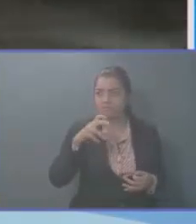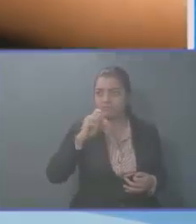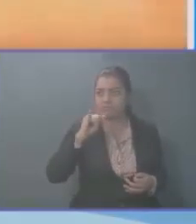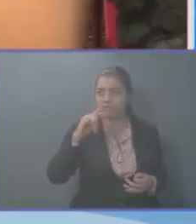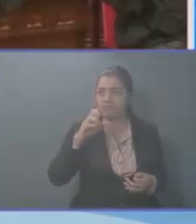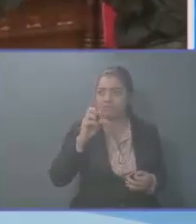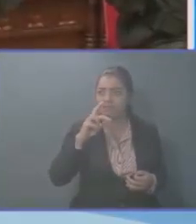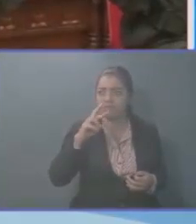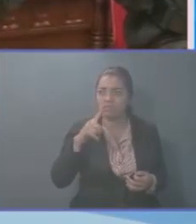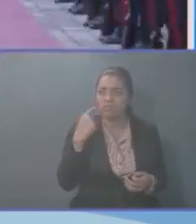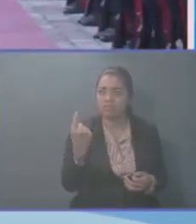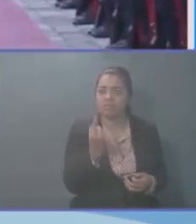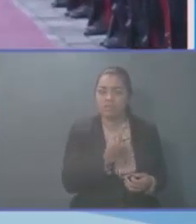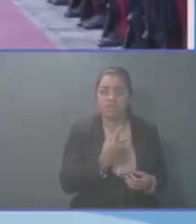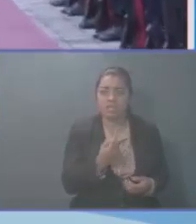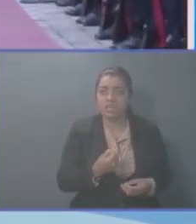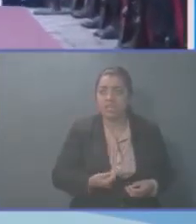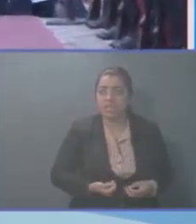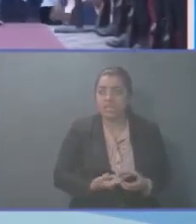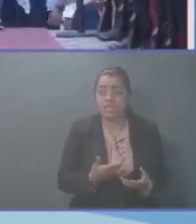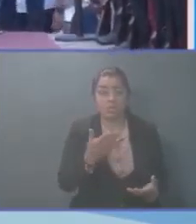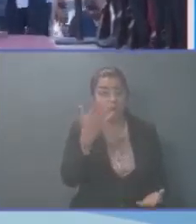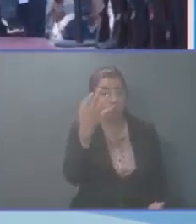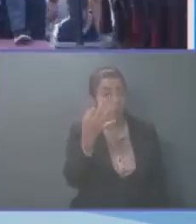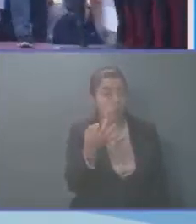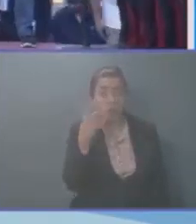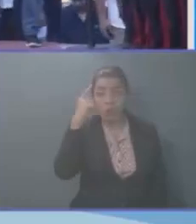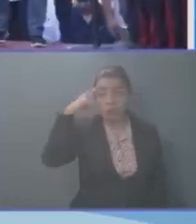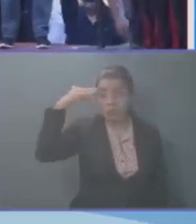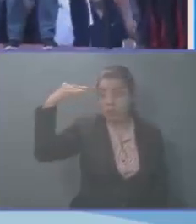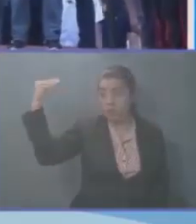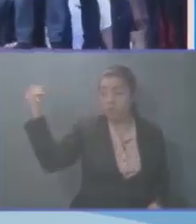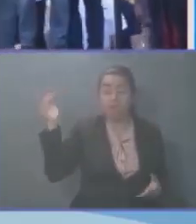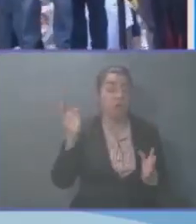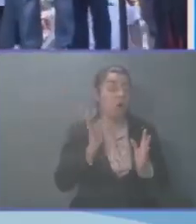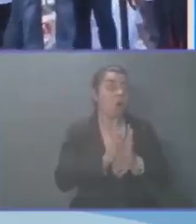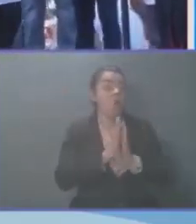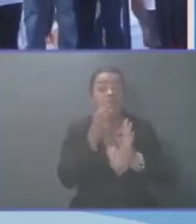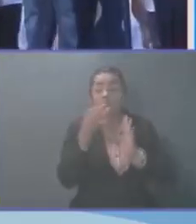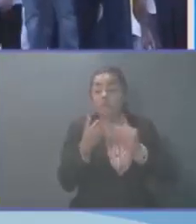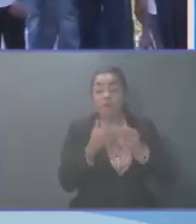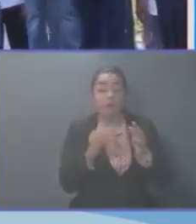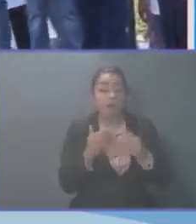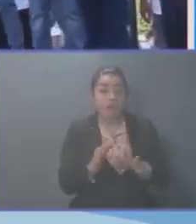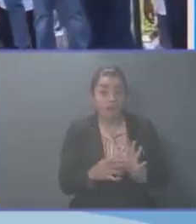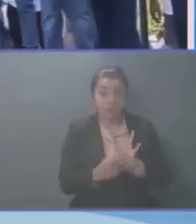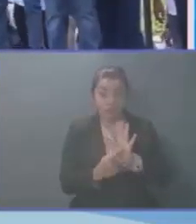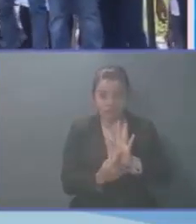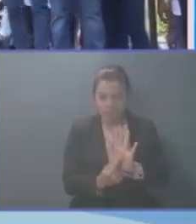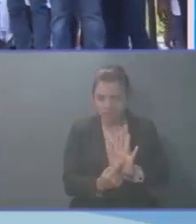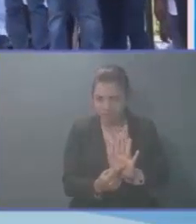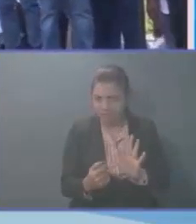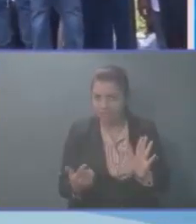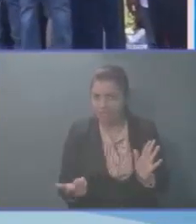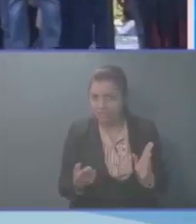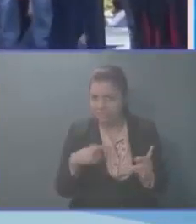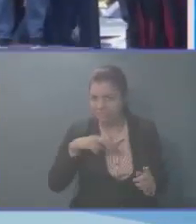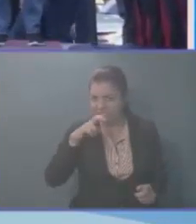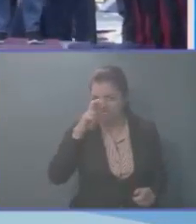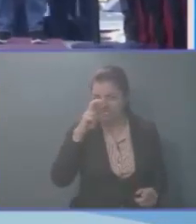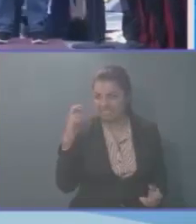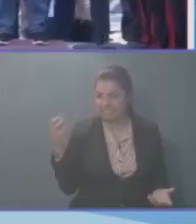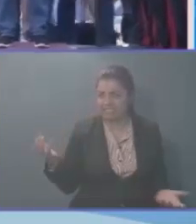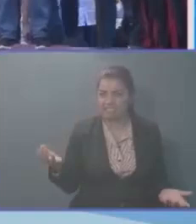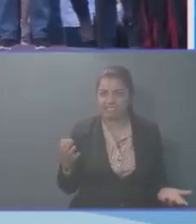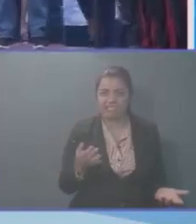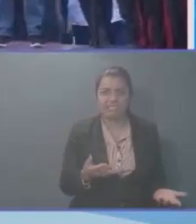XXI, alguien que dice ser un político diferente, pero ha dado muestras de una radicalidad